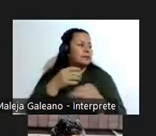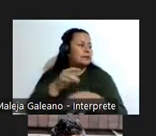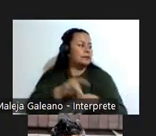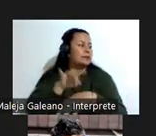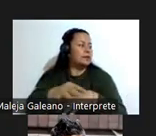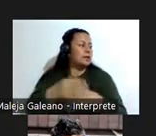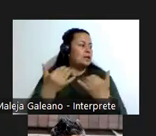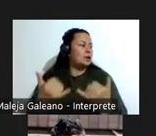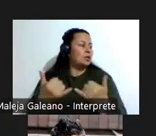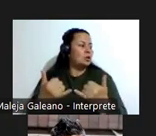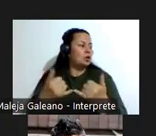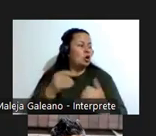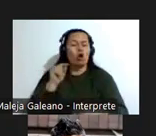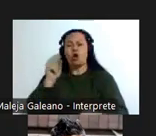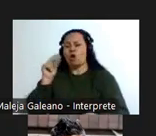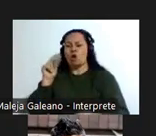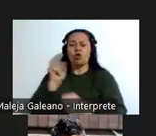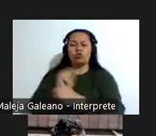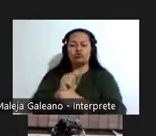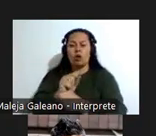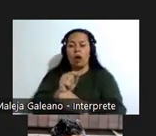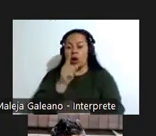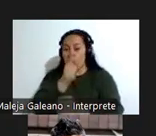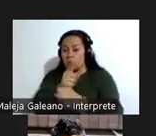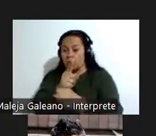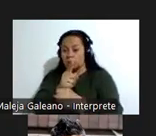se juzgue como correcta o incorrecta.